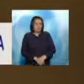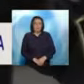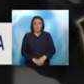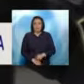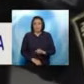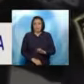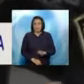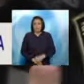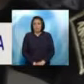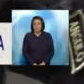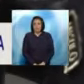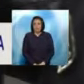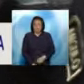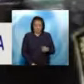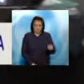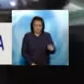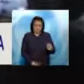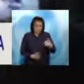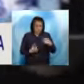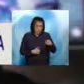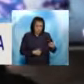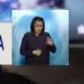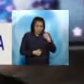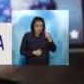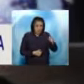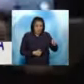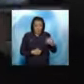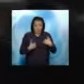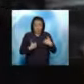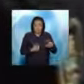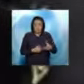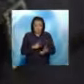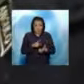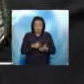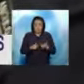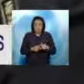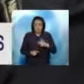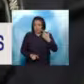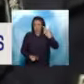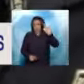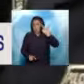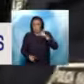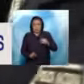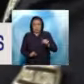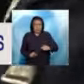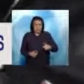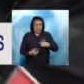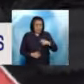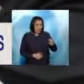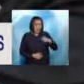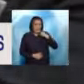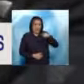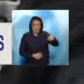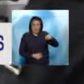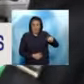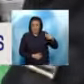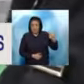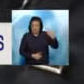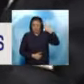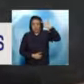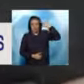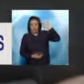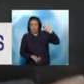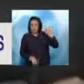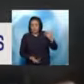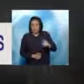¿ya? Él dice que tenía el arma. Él dice que tenía el arma. Y él con esa arma apunta. Con ese, le apunta en la cabeza a ella. A ella le apunta en la